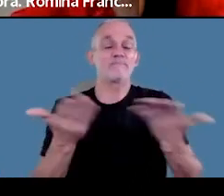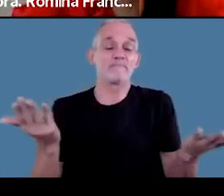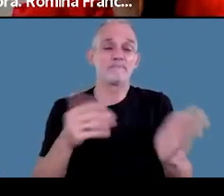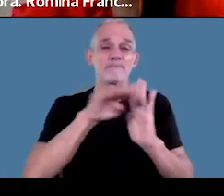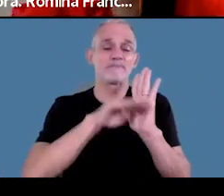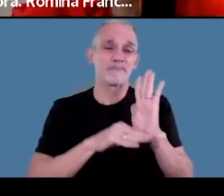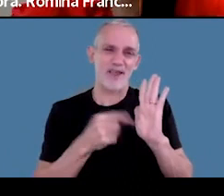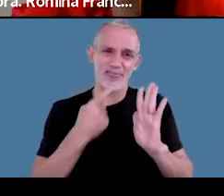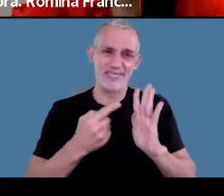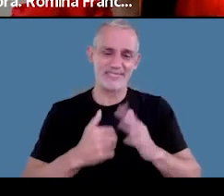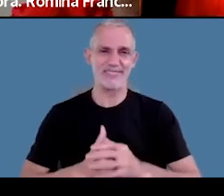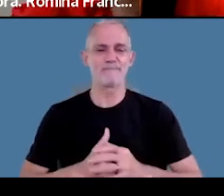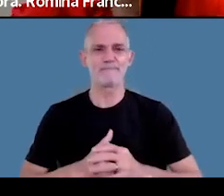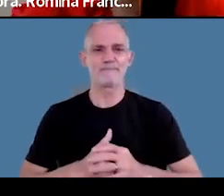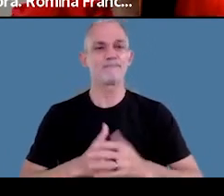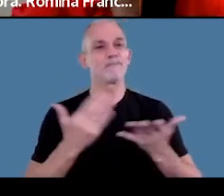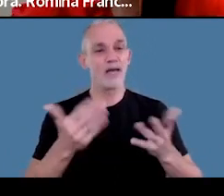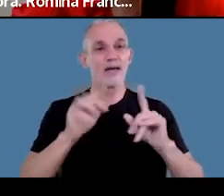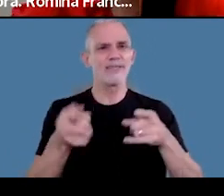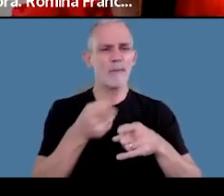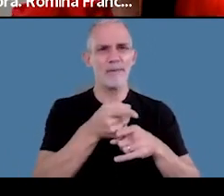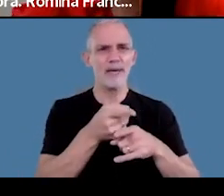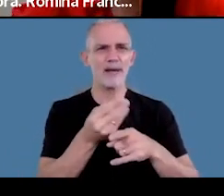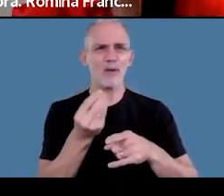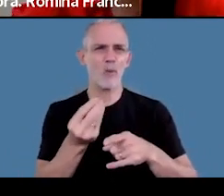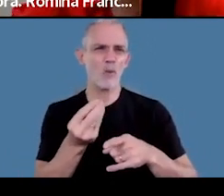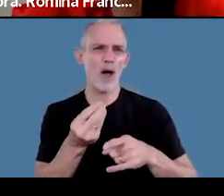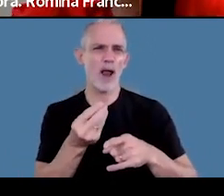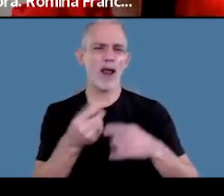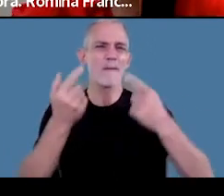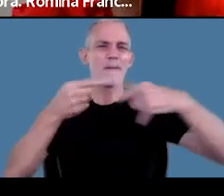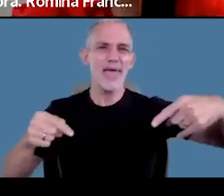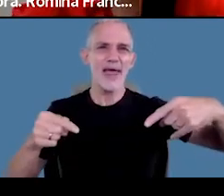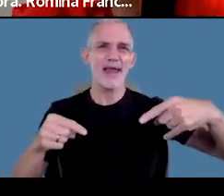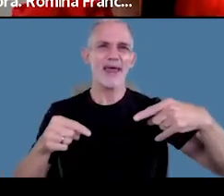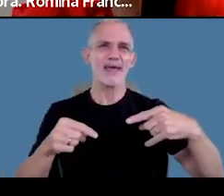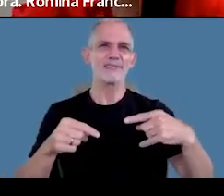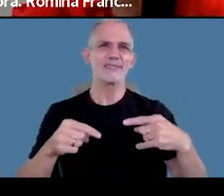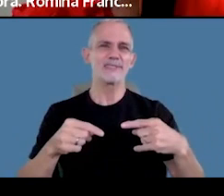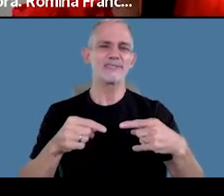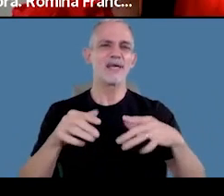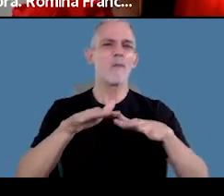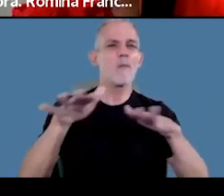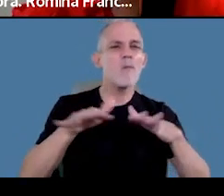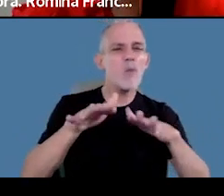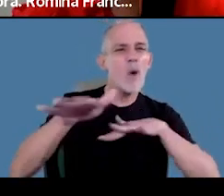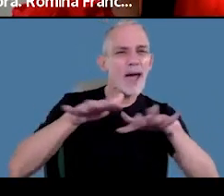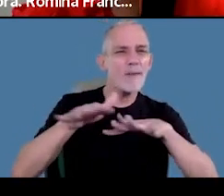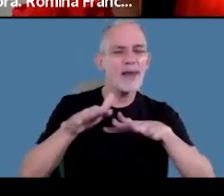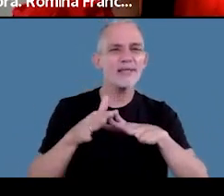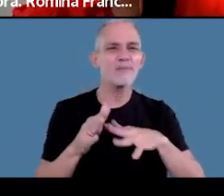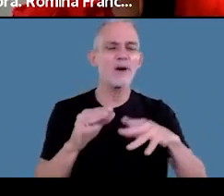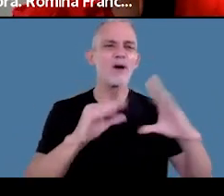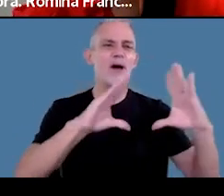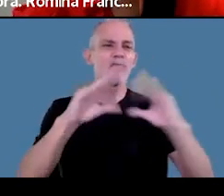norma. Luego tenemos los bienes muebles no amortizables.